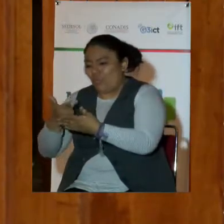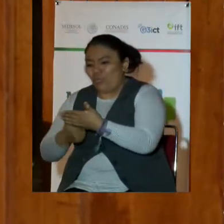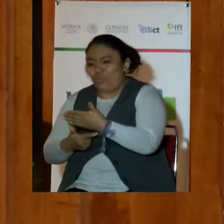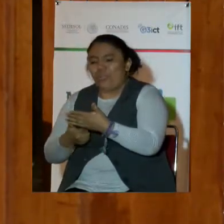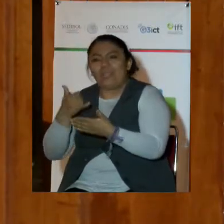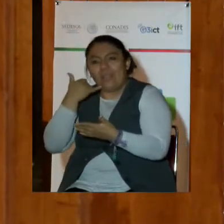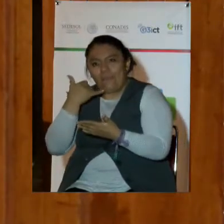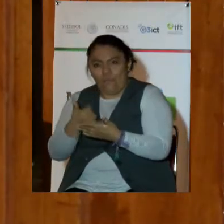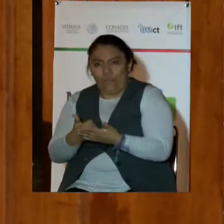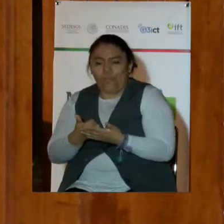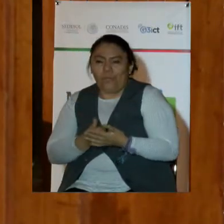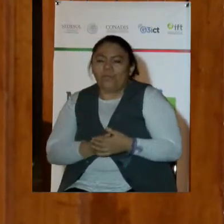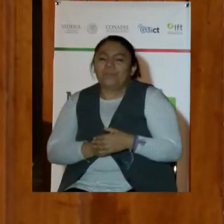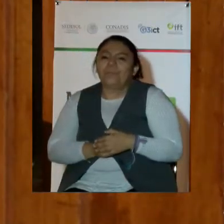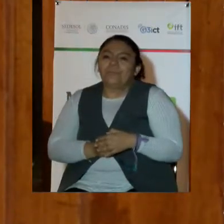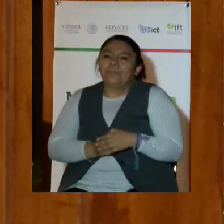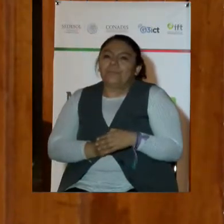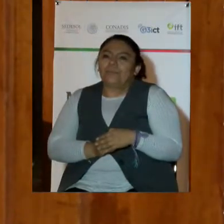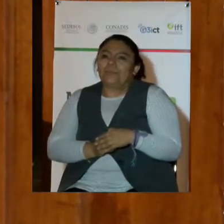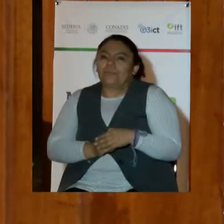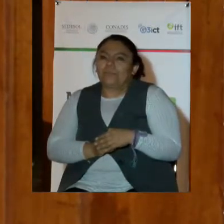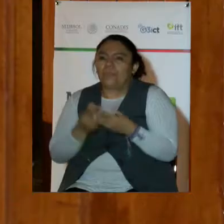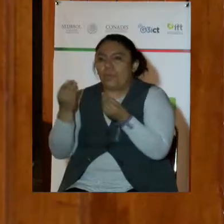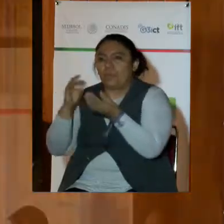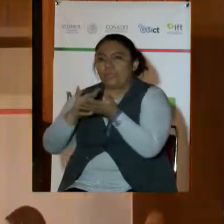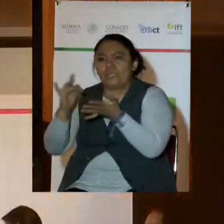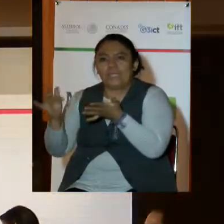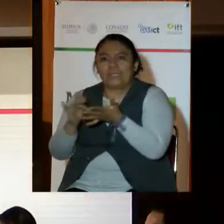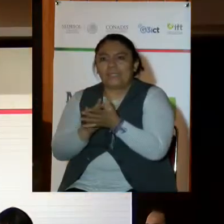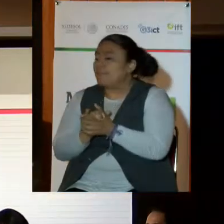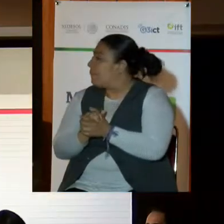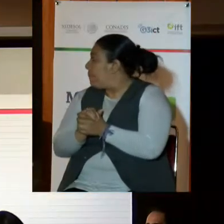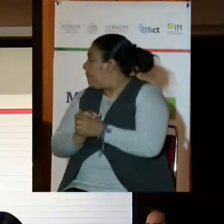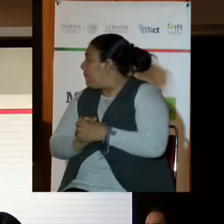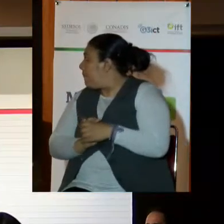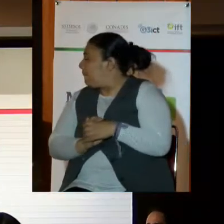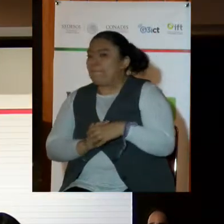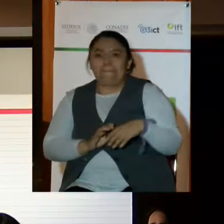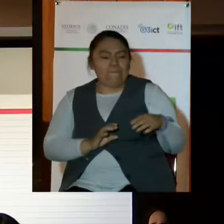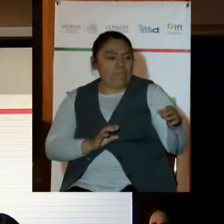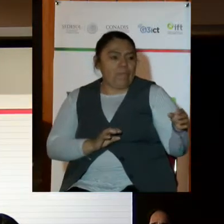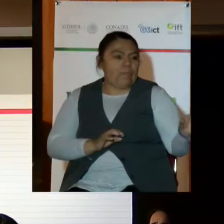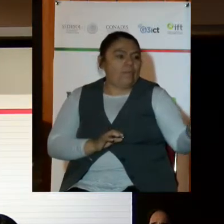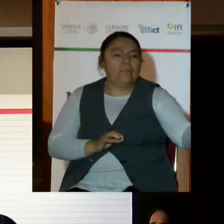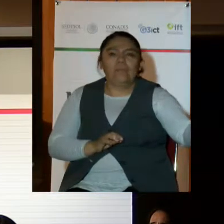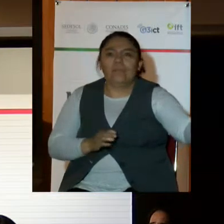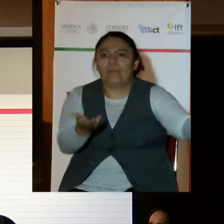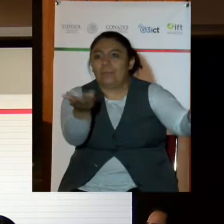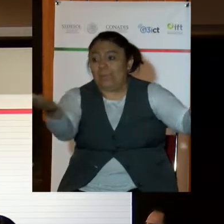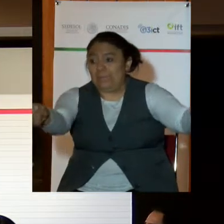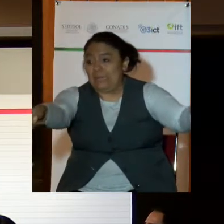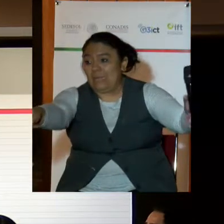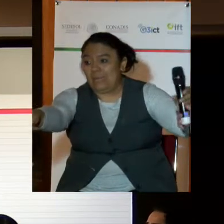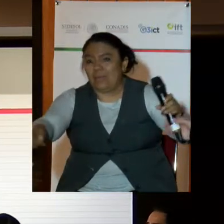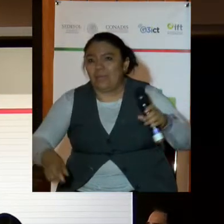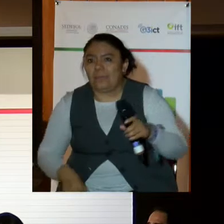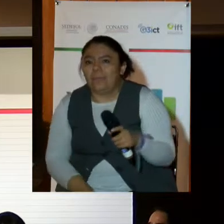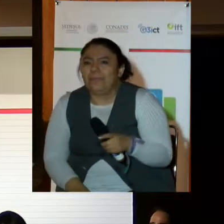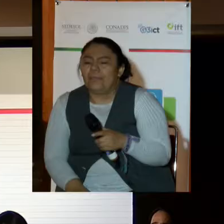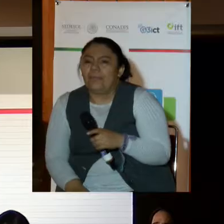y exactamente qué servicios brinda para personas con discapacidad